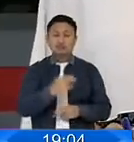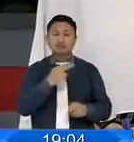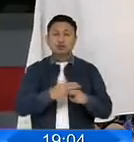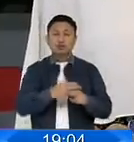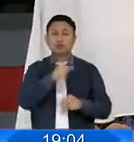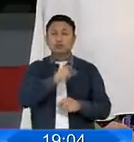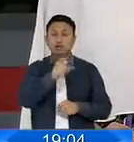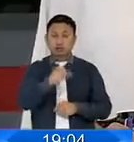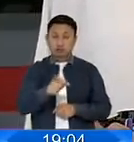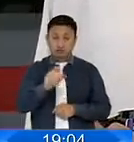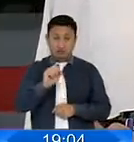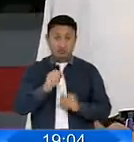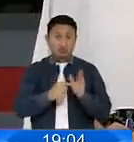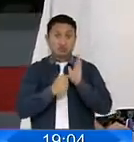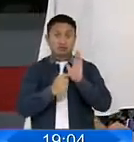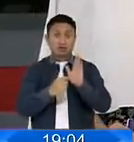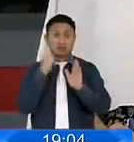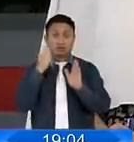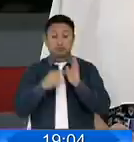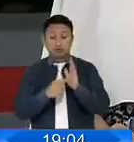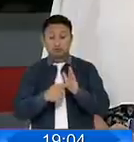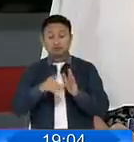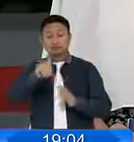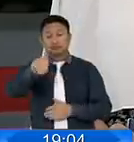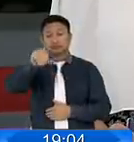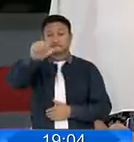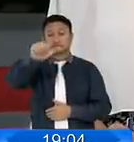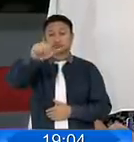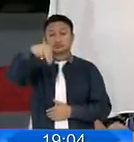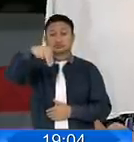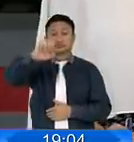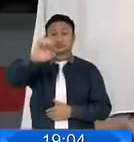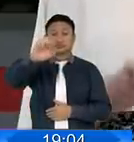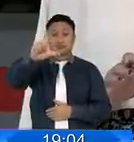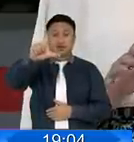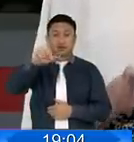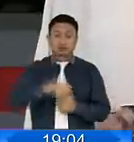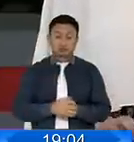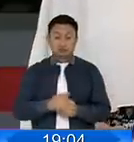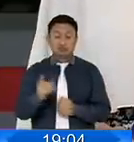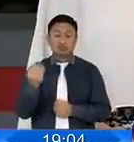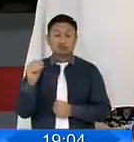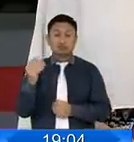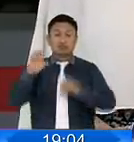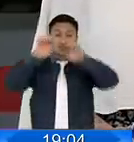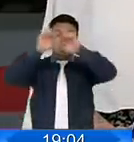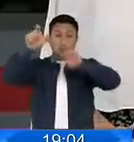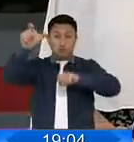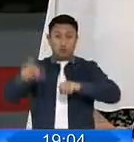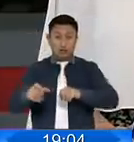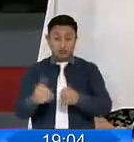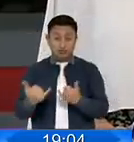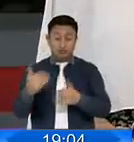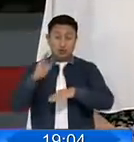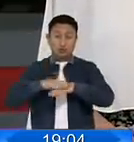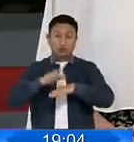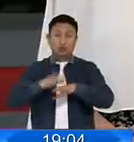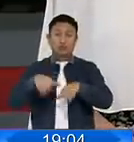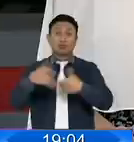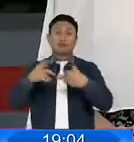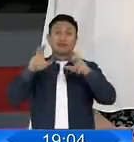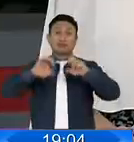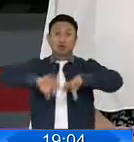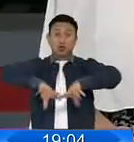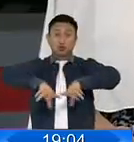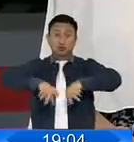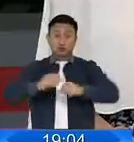a relucir, entre ellos el de Daniel Salcedo Bonilla, joven empresario que se encuentra involucrado en presuntos actos de corrupción